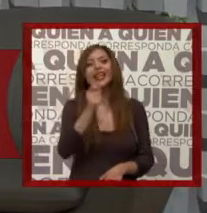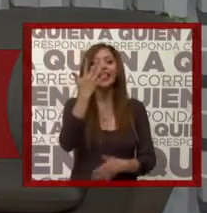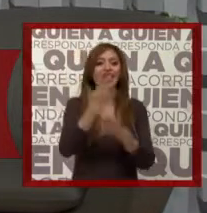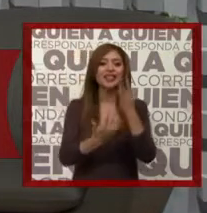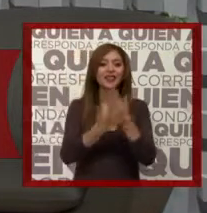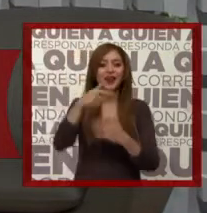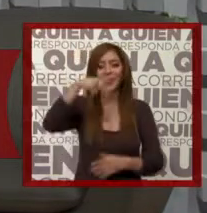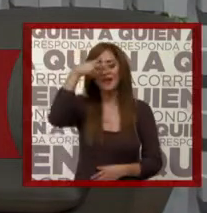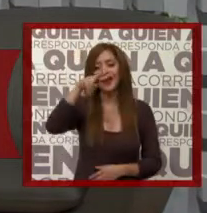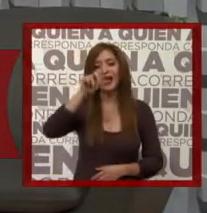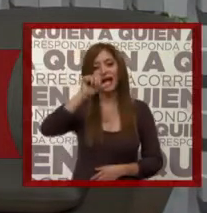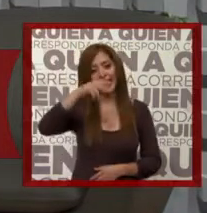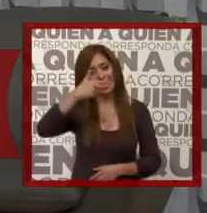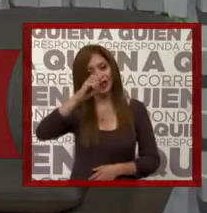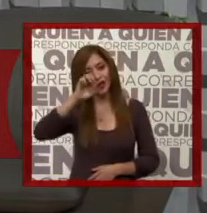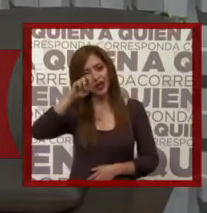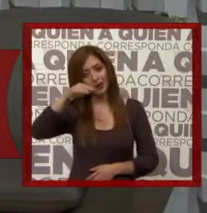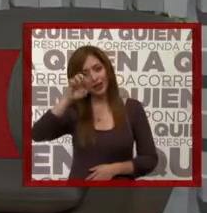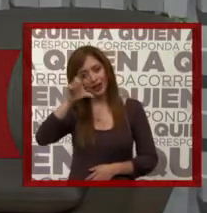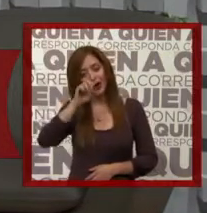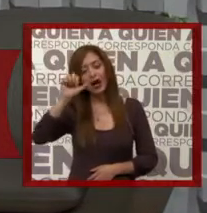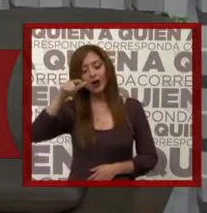México, AQC. Y en la línea AQC,